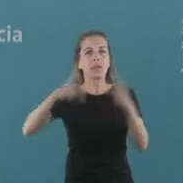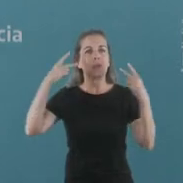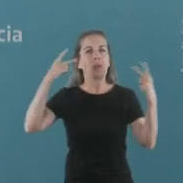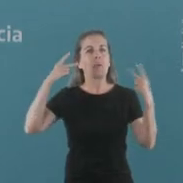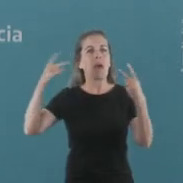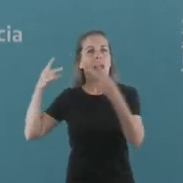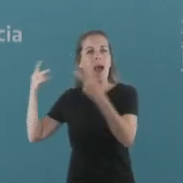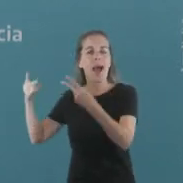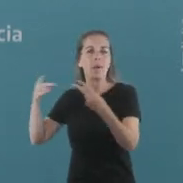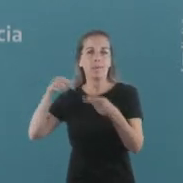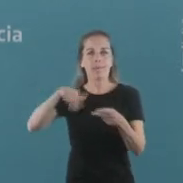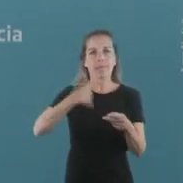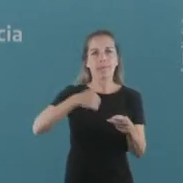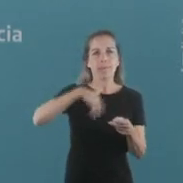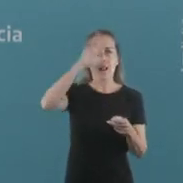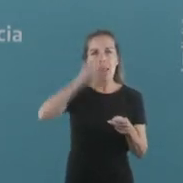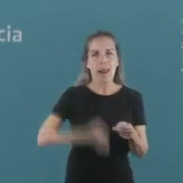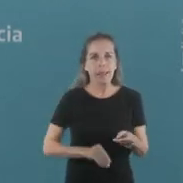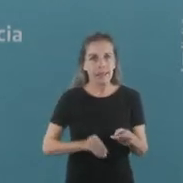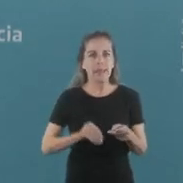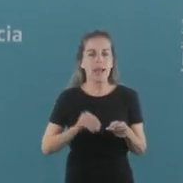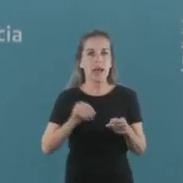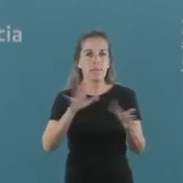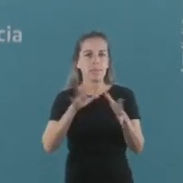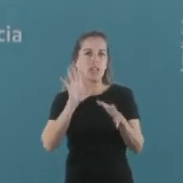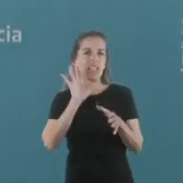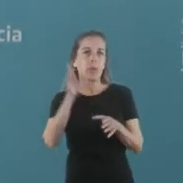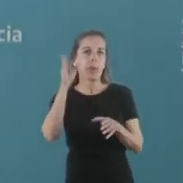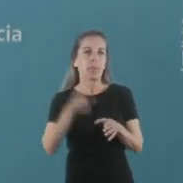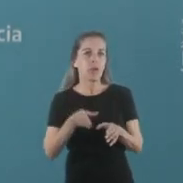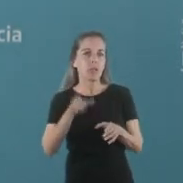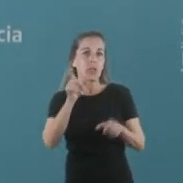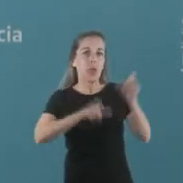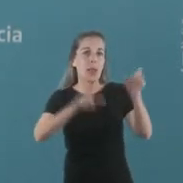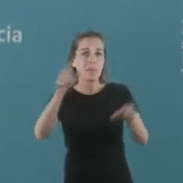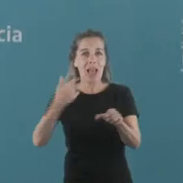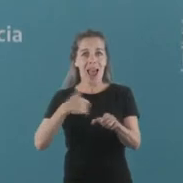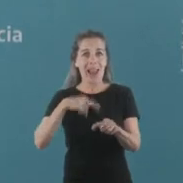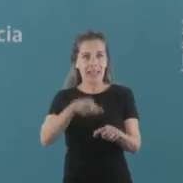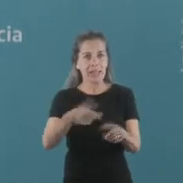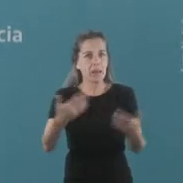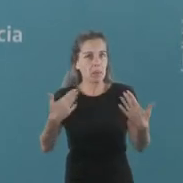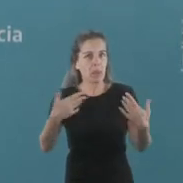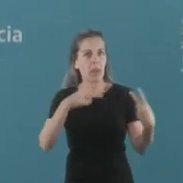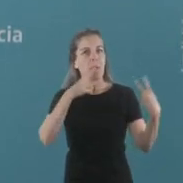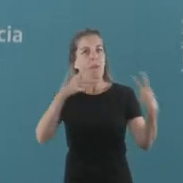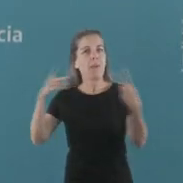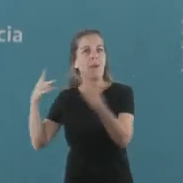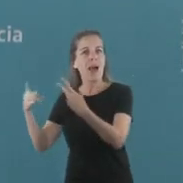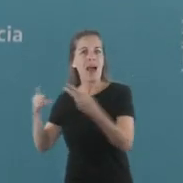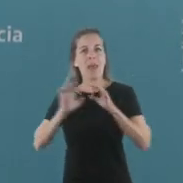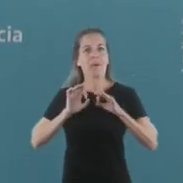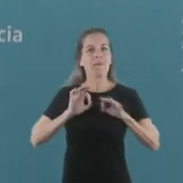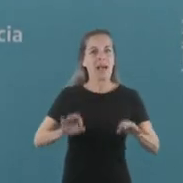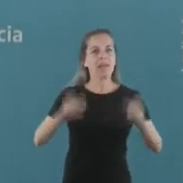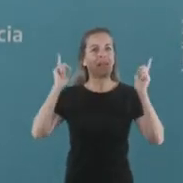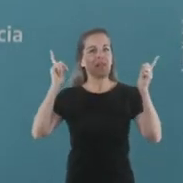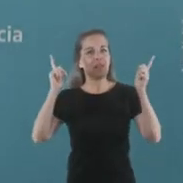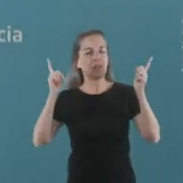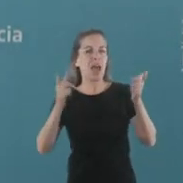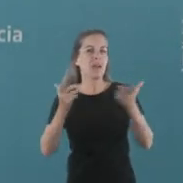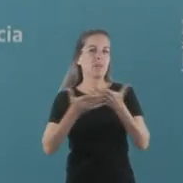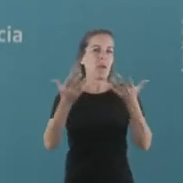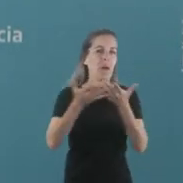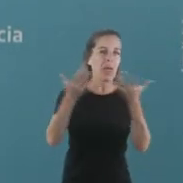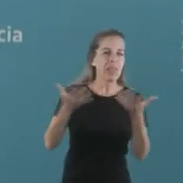centro turístico. Esto implica casi la mitad de los argentinos y las argentinas tuvieron la posibilidad de viajar y de disfrutar, aunque sea de unos días